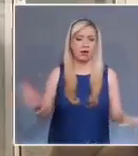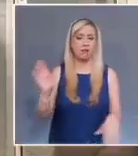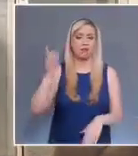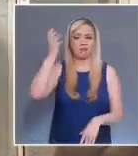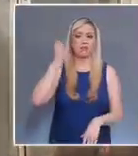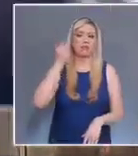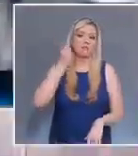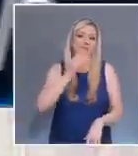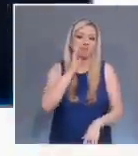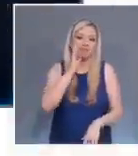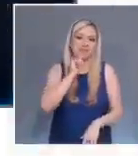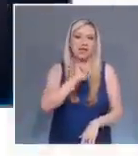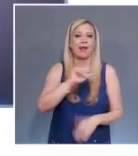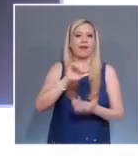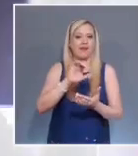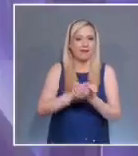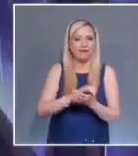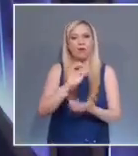García.